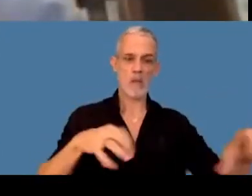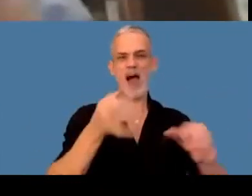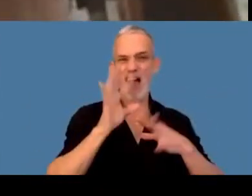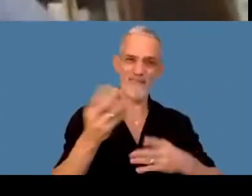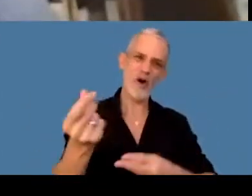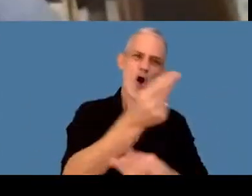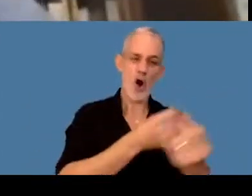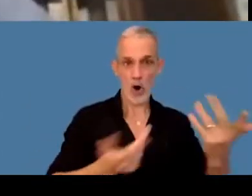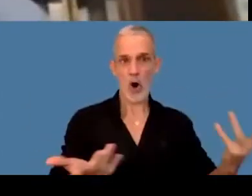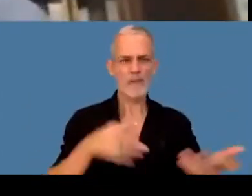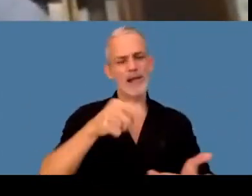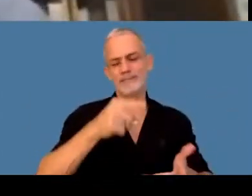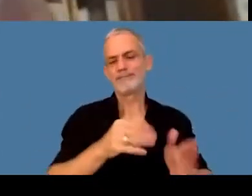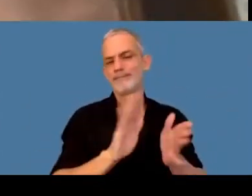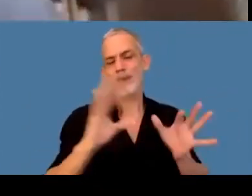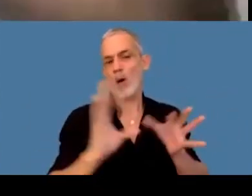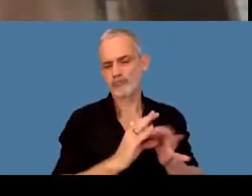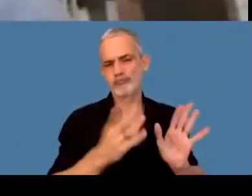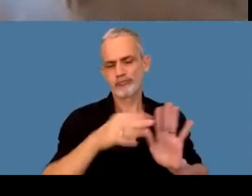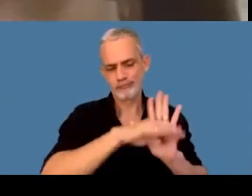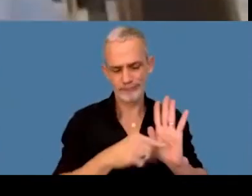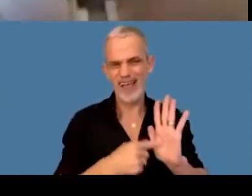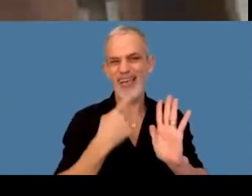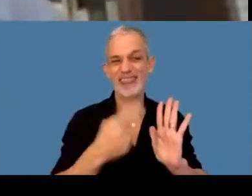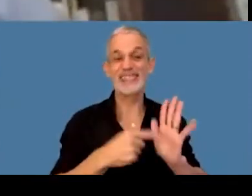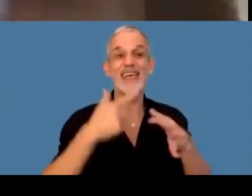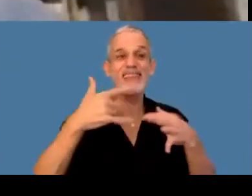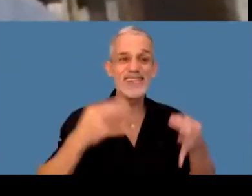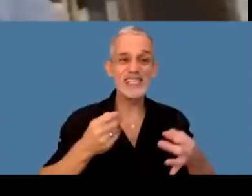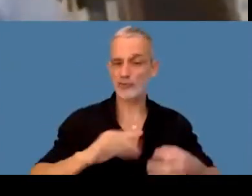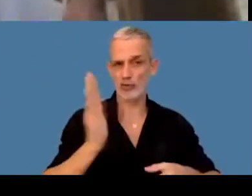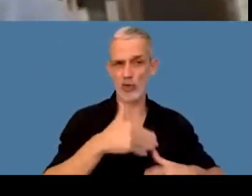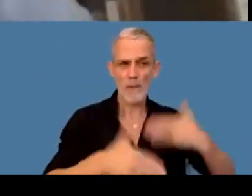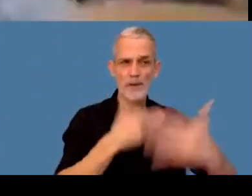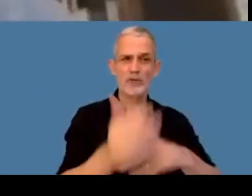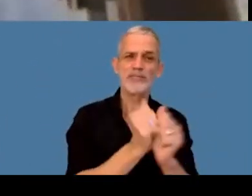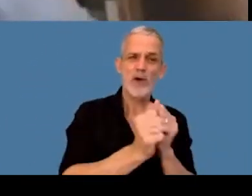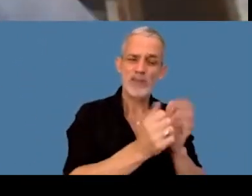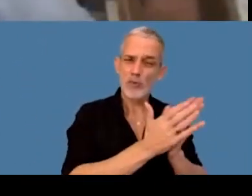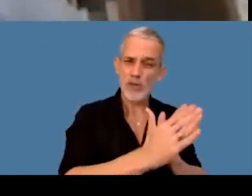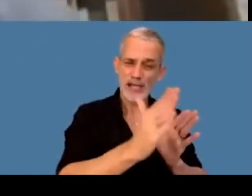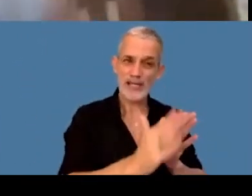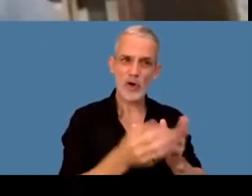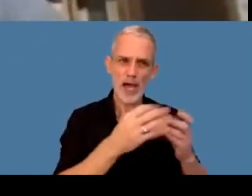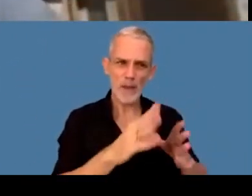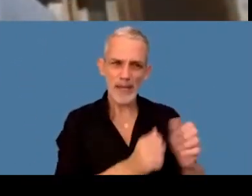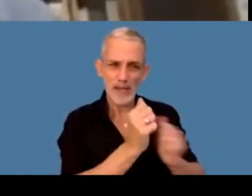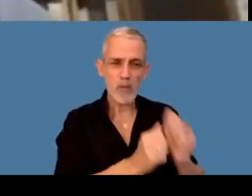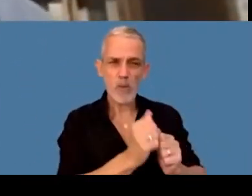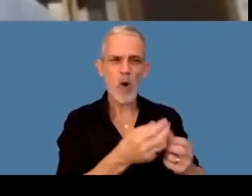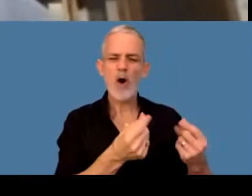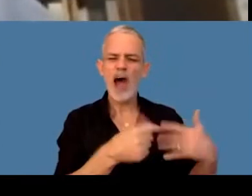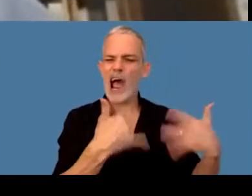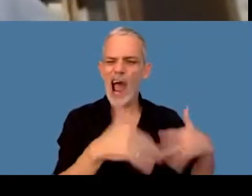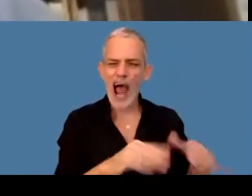que es de manual, y que por definición en todos los procesos de industrialización, cuando se empieza, se es caro e